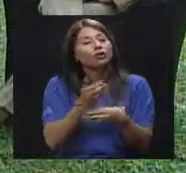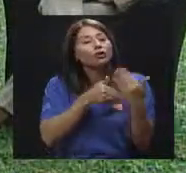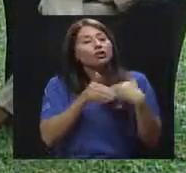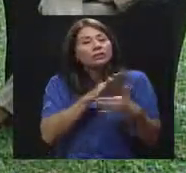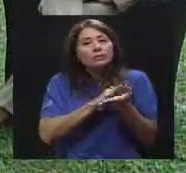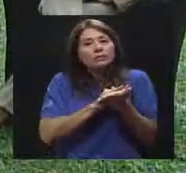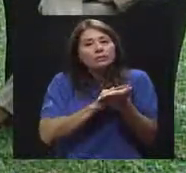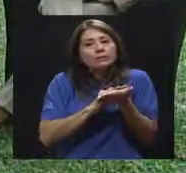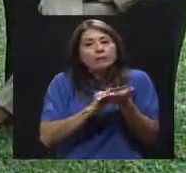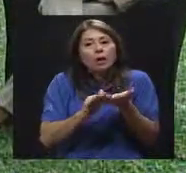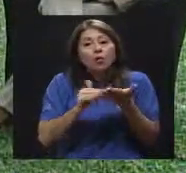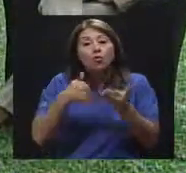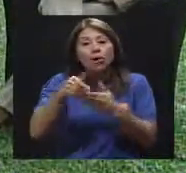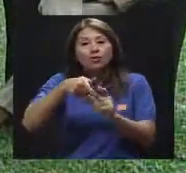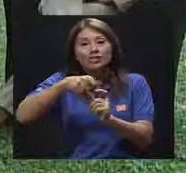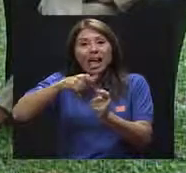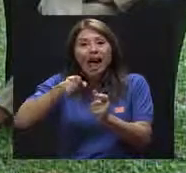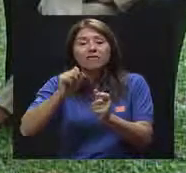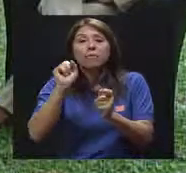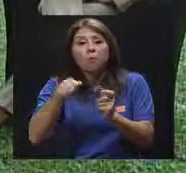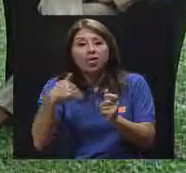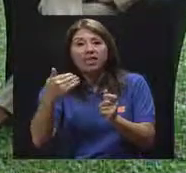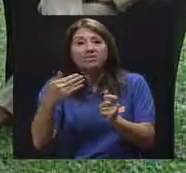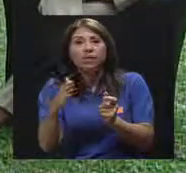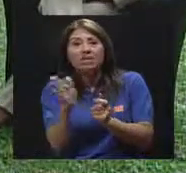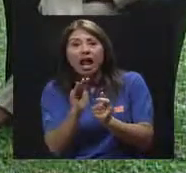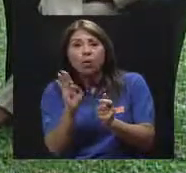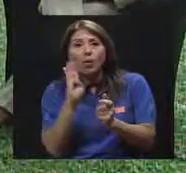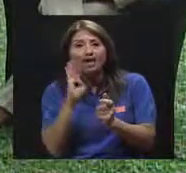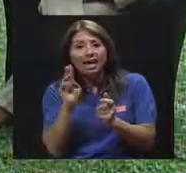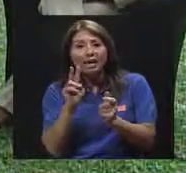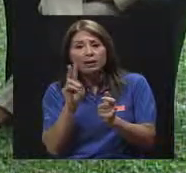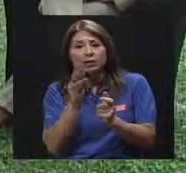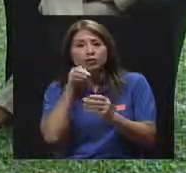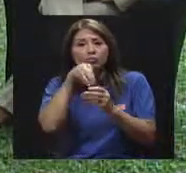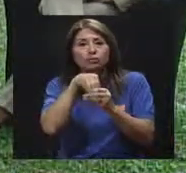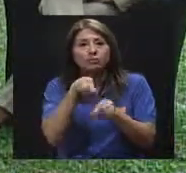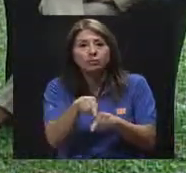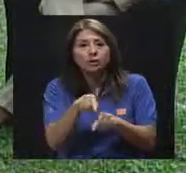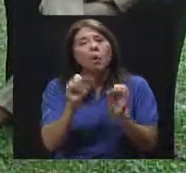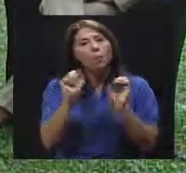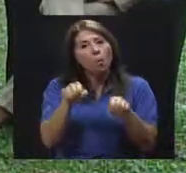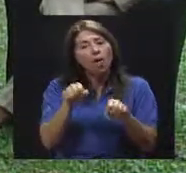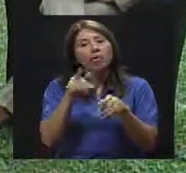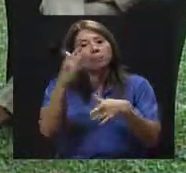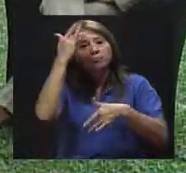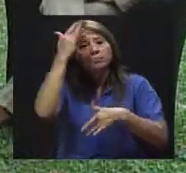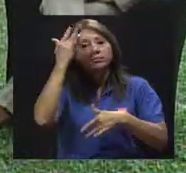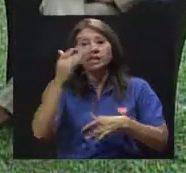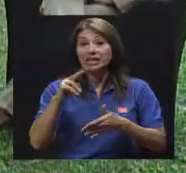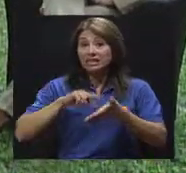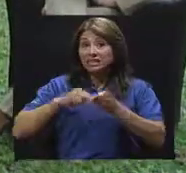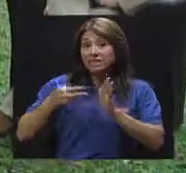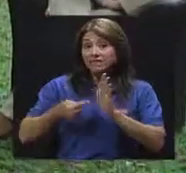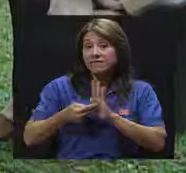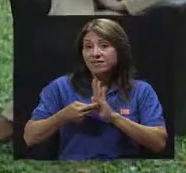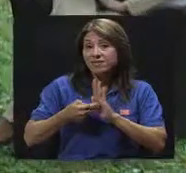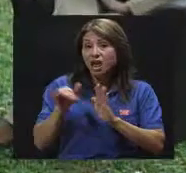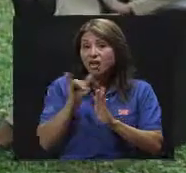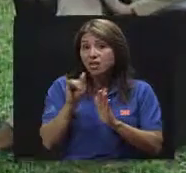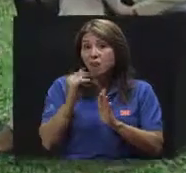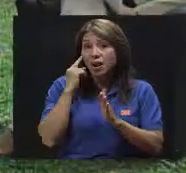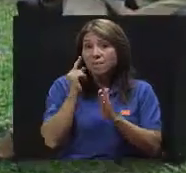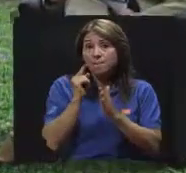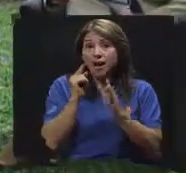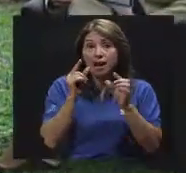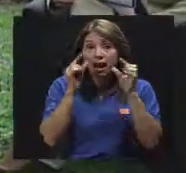pueden alojar en el frasquito son muchas, y en lugar de aliviar el ojo, lo podría infectar de alguna manera. O sea, el líquido para los lentes de contacto